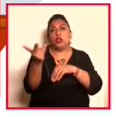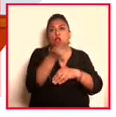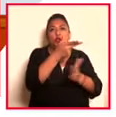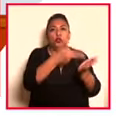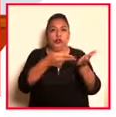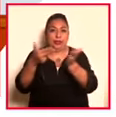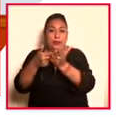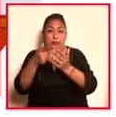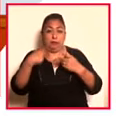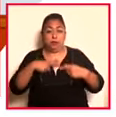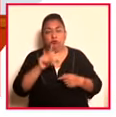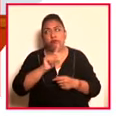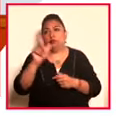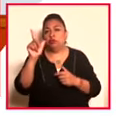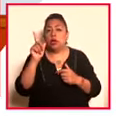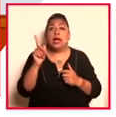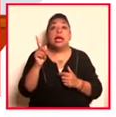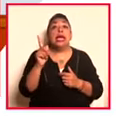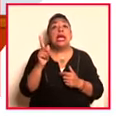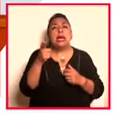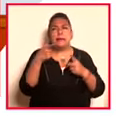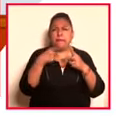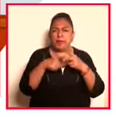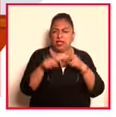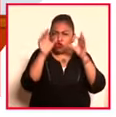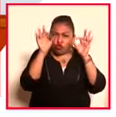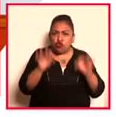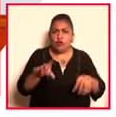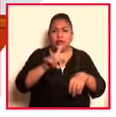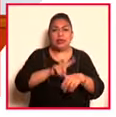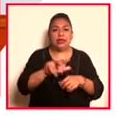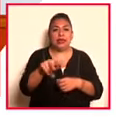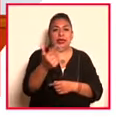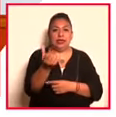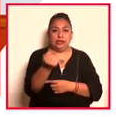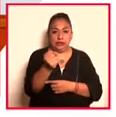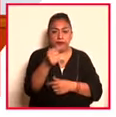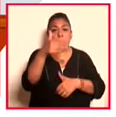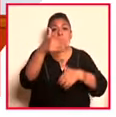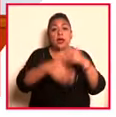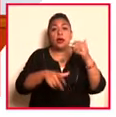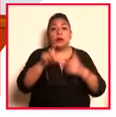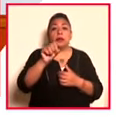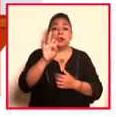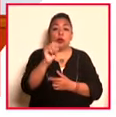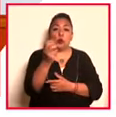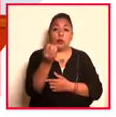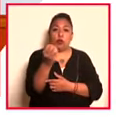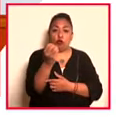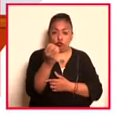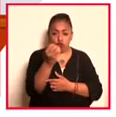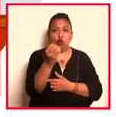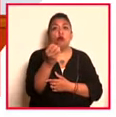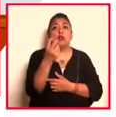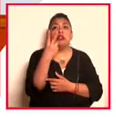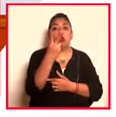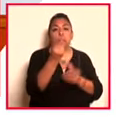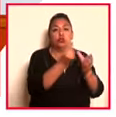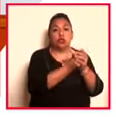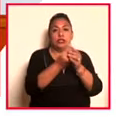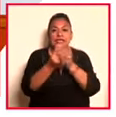talleristas. Inicia formalmente el 13 de septiembre, termina el 29 de octubre con dos sesiones